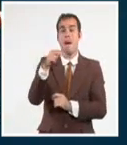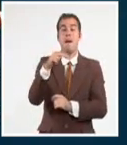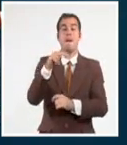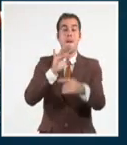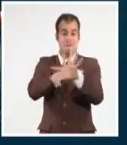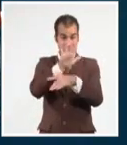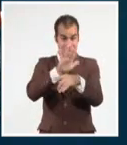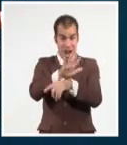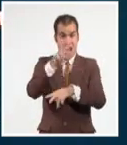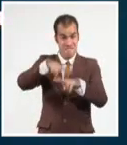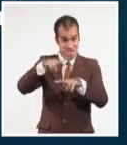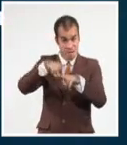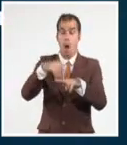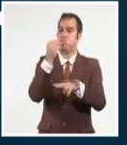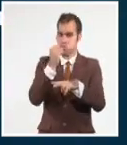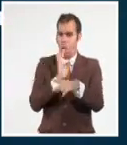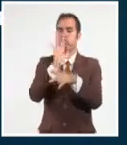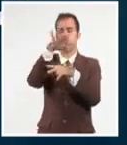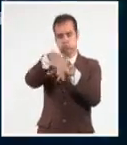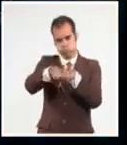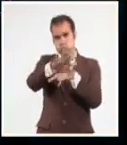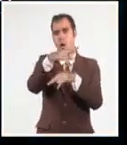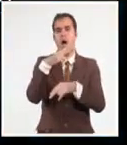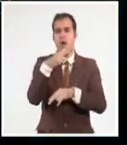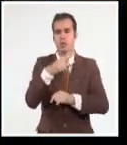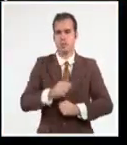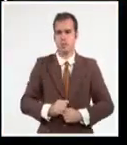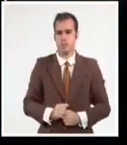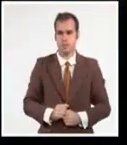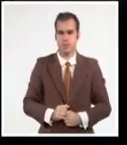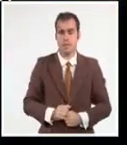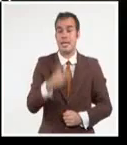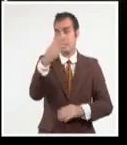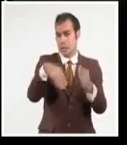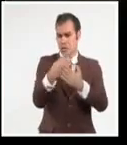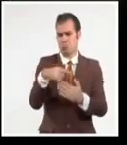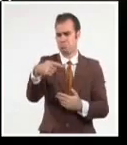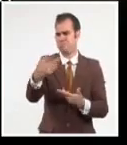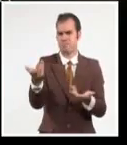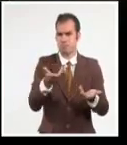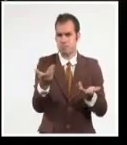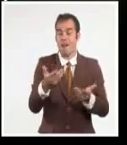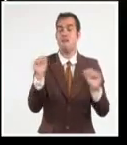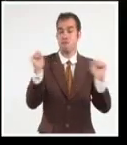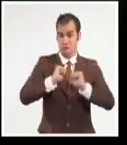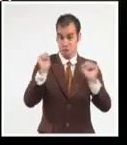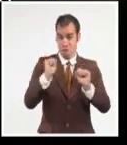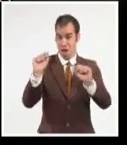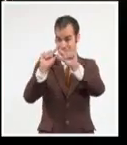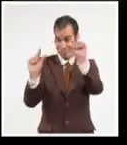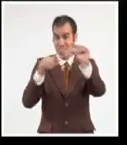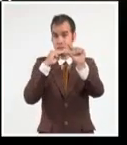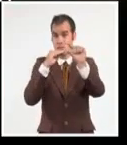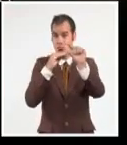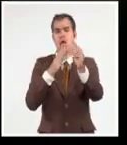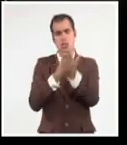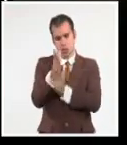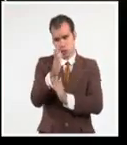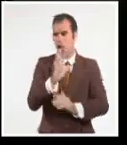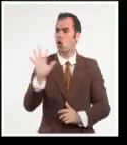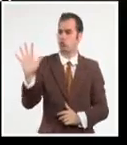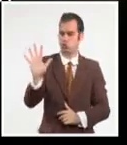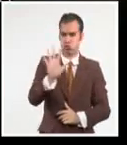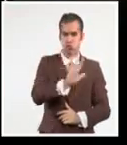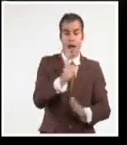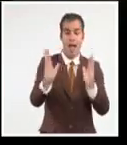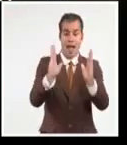malecón habanero. Y para los próximos tres días se pronostica que el frente continuará avanzando hacia el centro y el oriente del país, donde